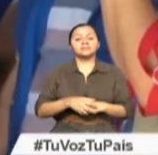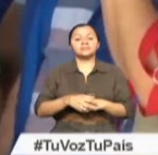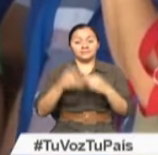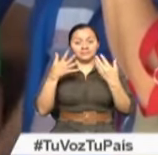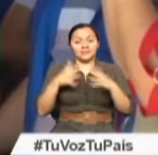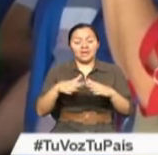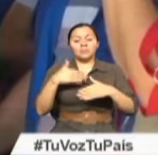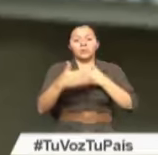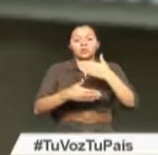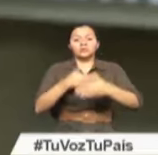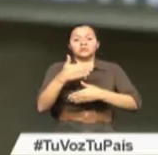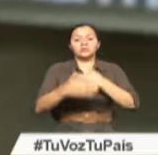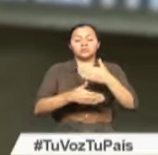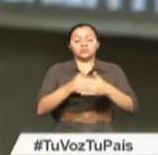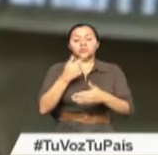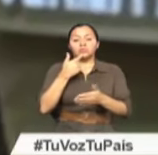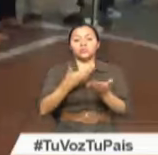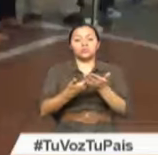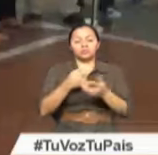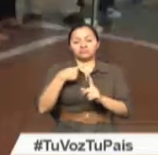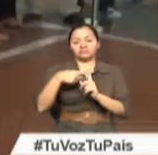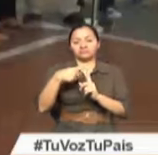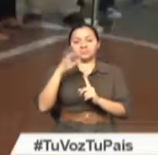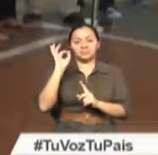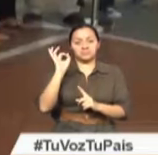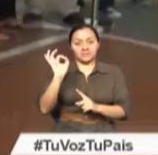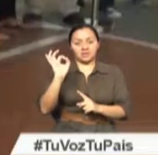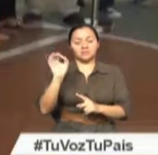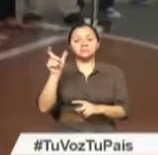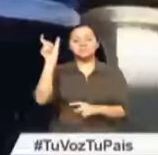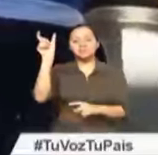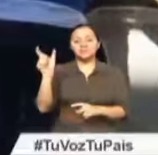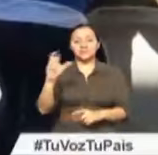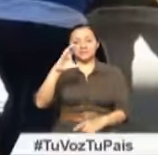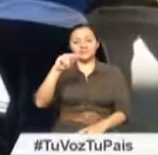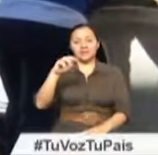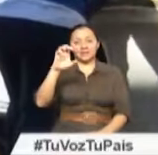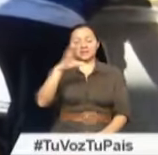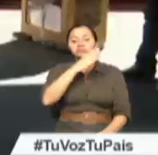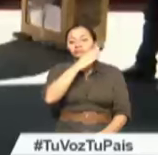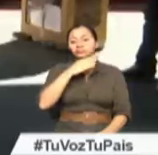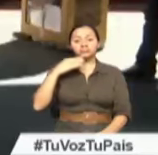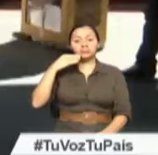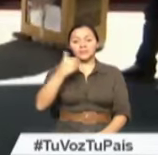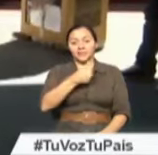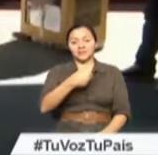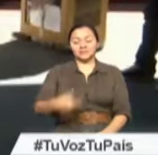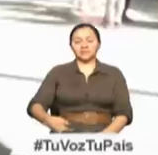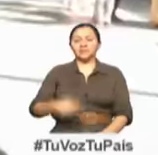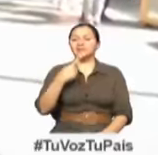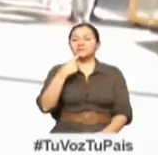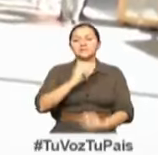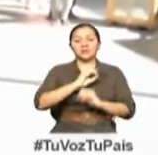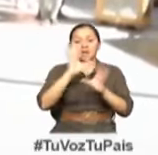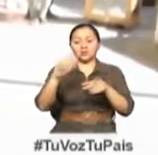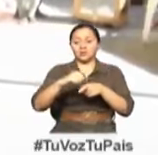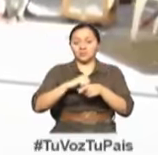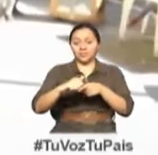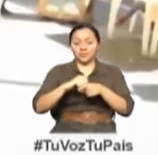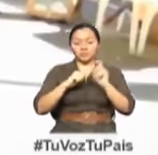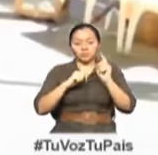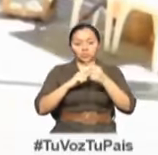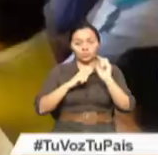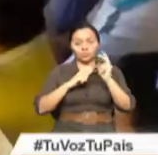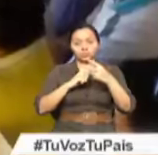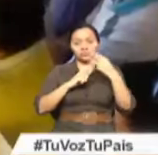Durante este proceso que se desarrolló con éxito, el titular del organismo electoral, Juan Pablo Pozo, mencionó que los simulacros sirven para